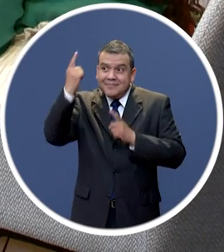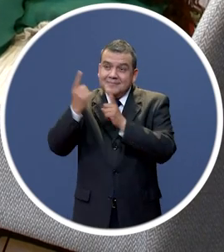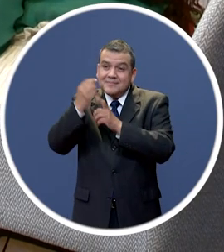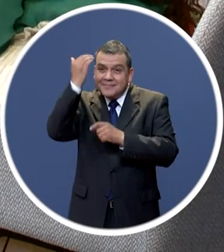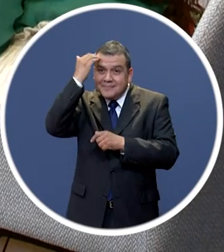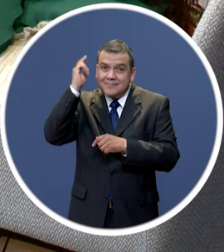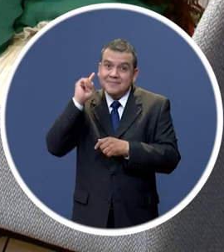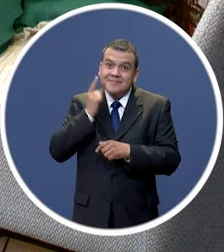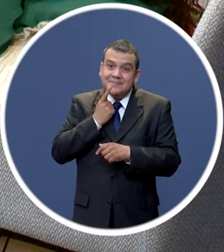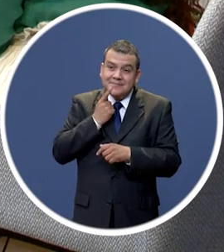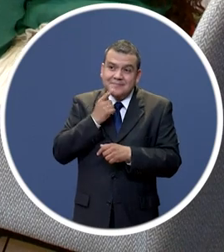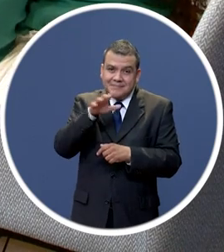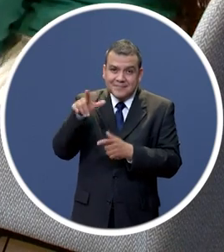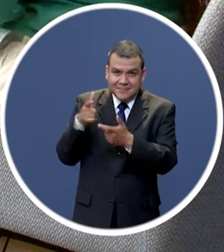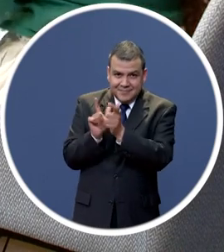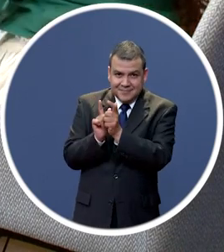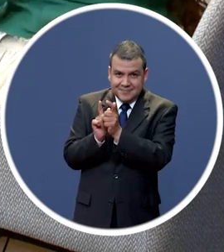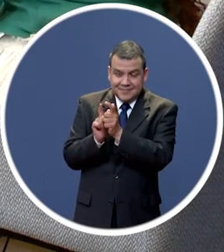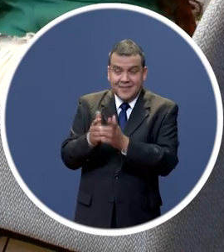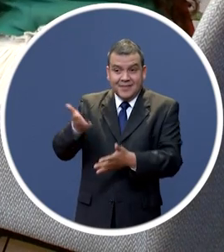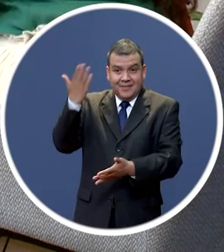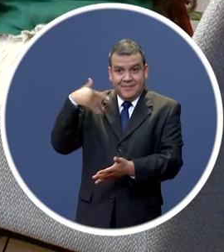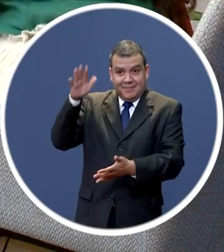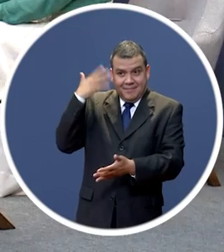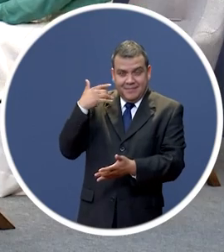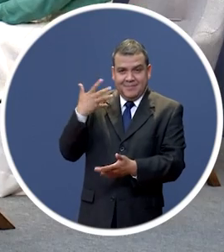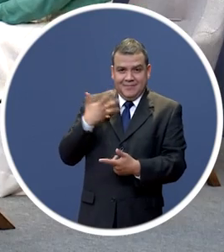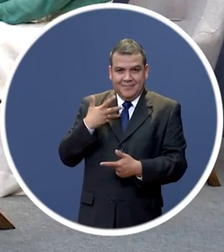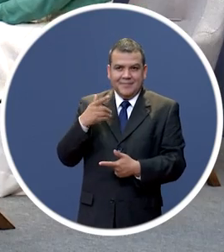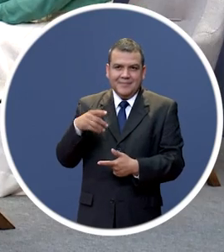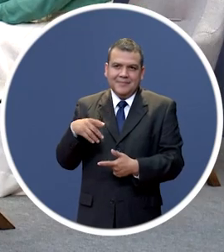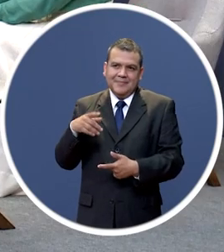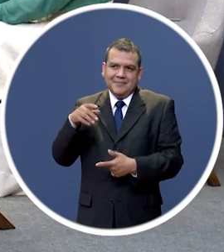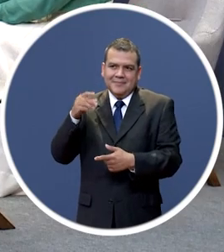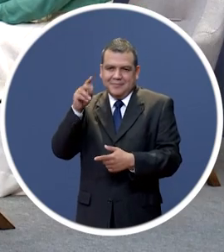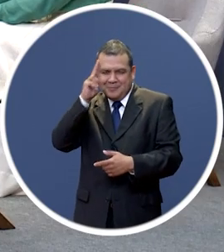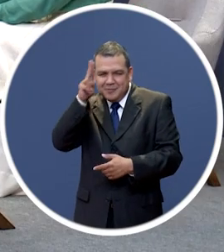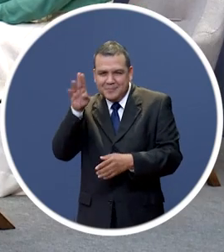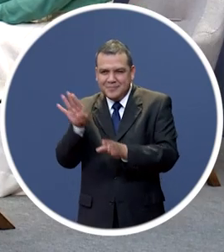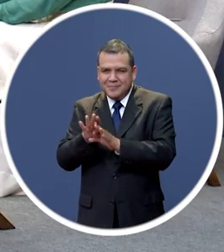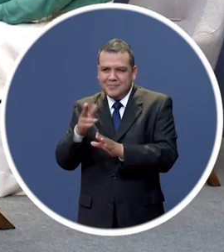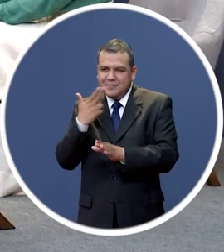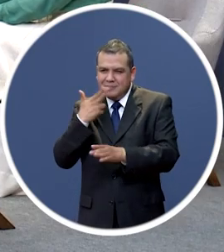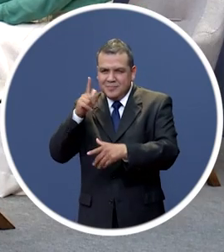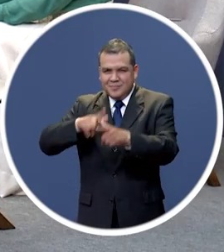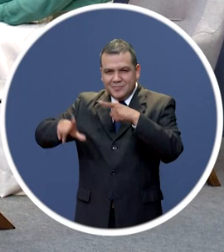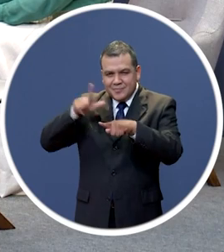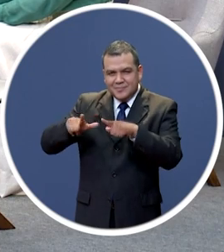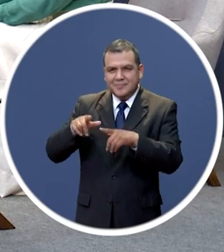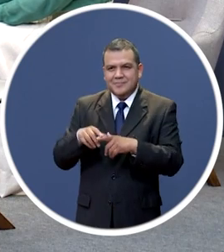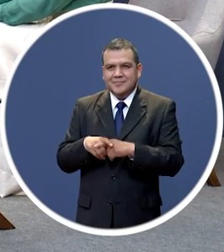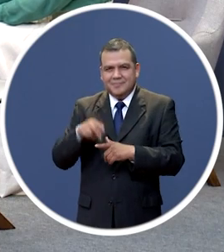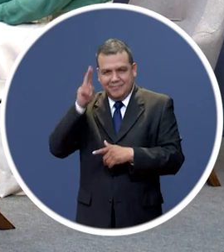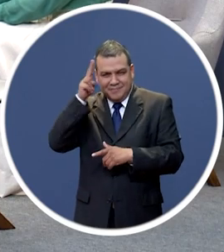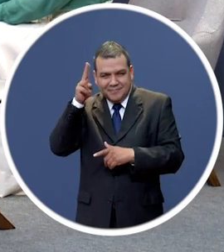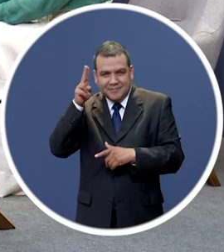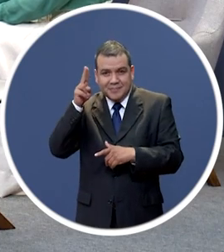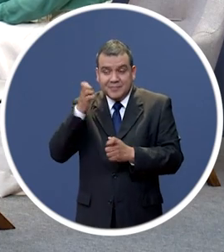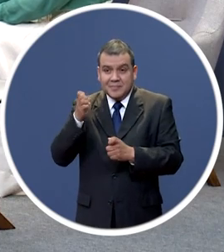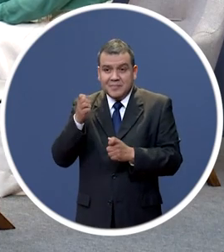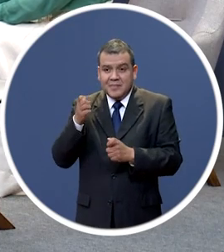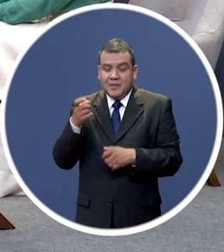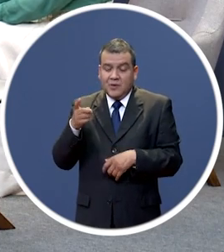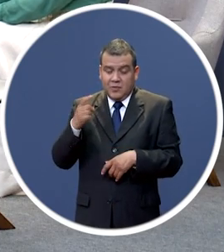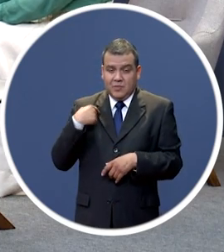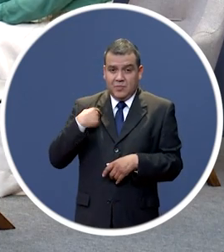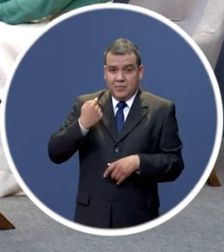Algo que antes se tenía era que no se debía hacer señas. Ok. Entonces, pues a mí una vez en